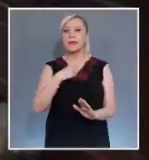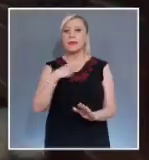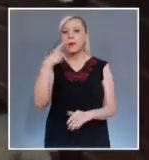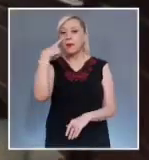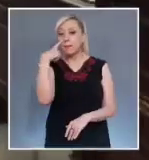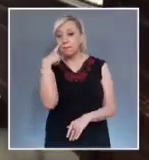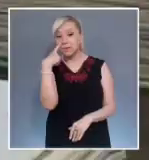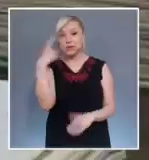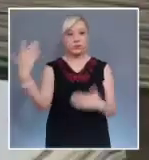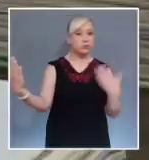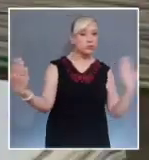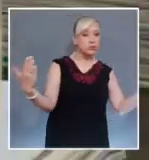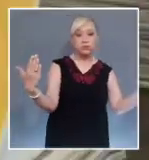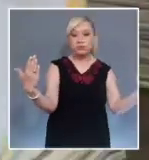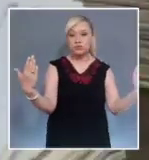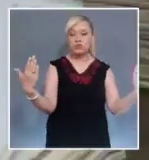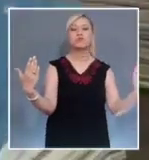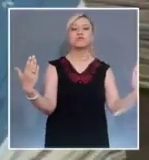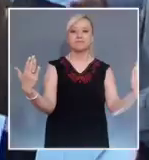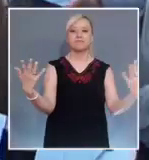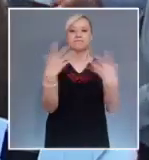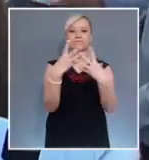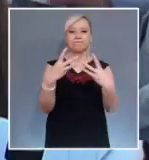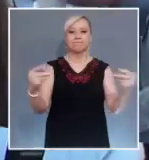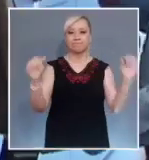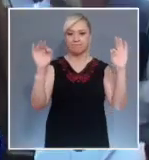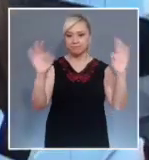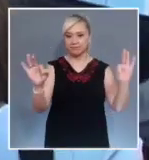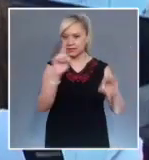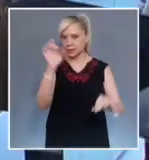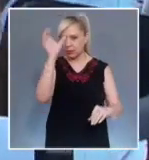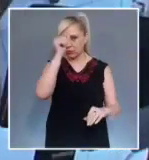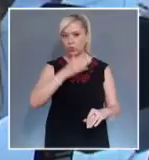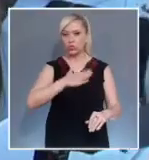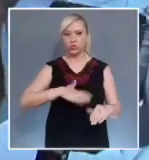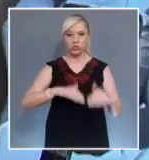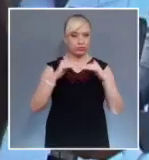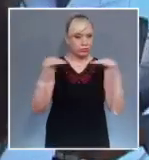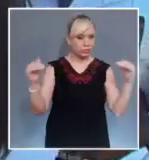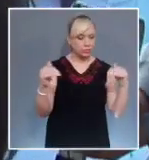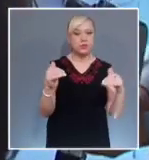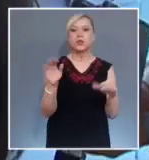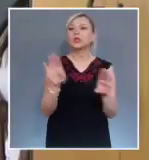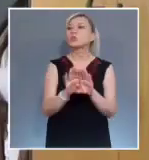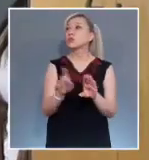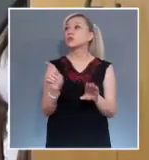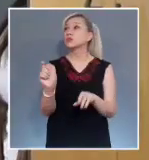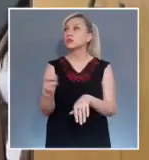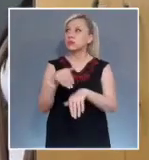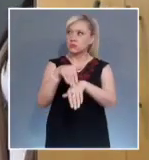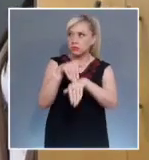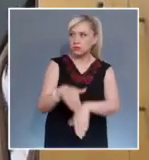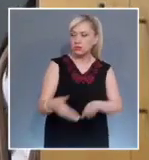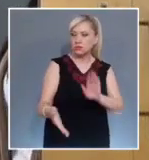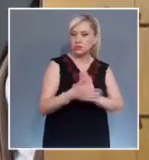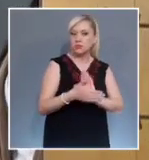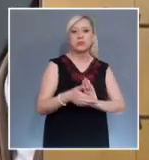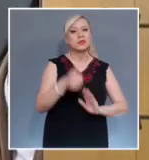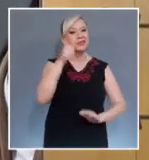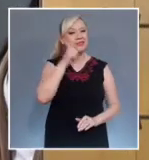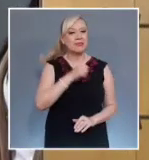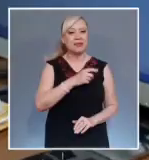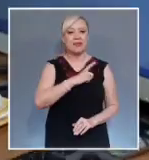y proporcional del conflicto que precisen sus efectos y cuiden que el acuerdo se pacte sin violencia o